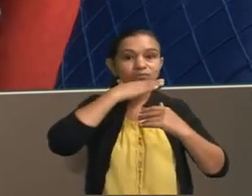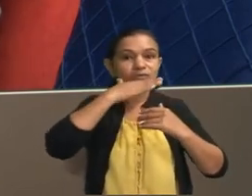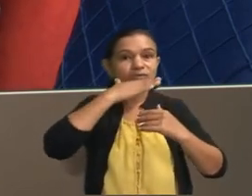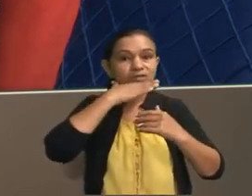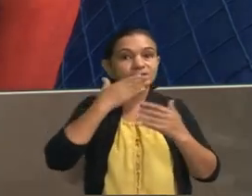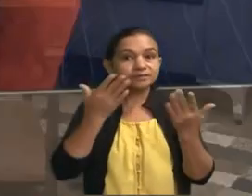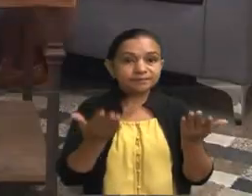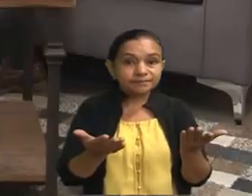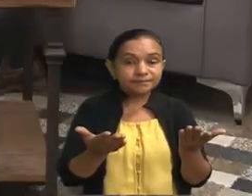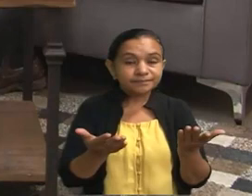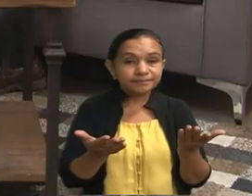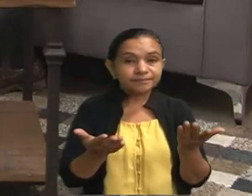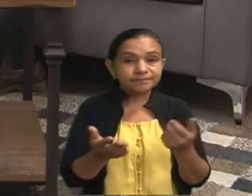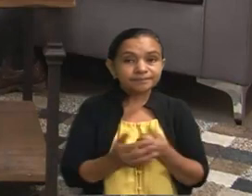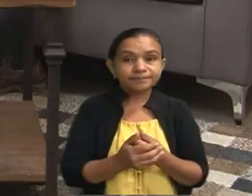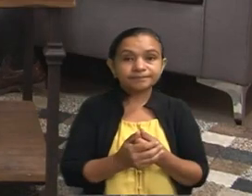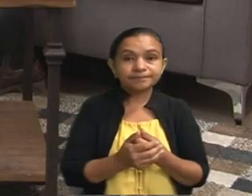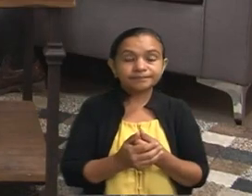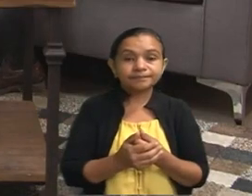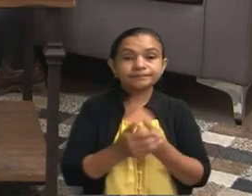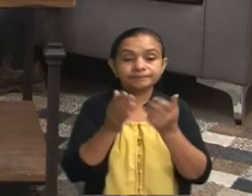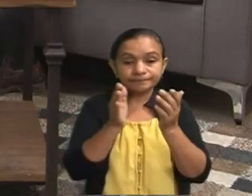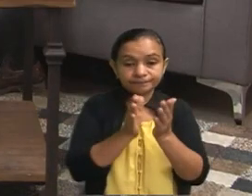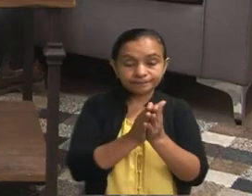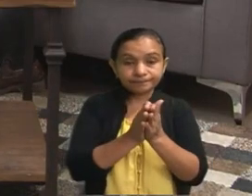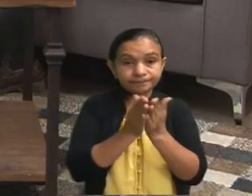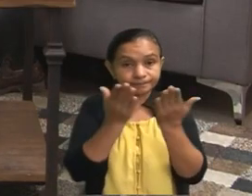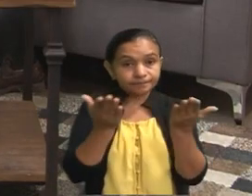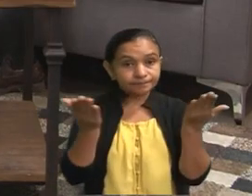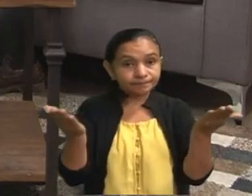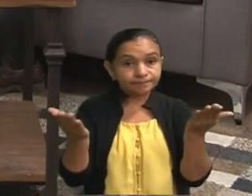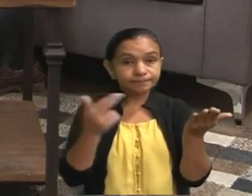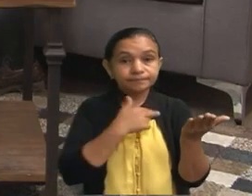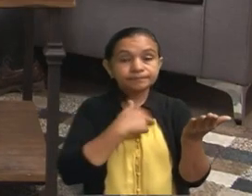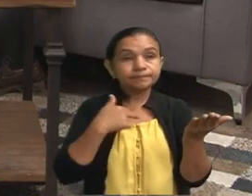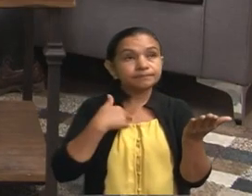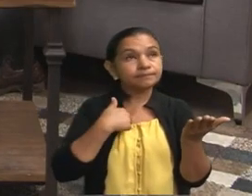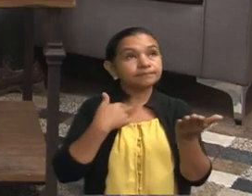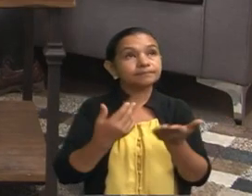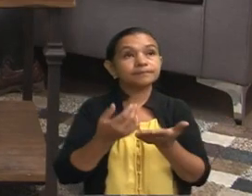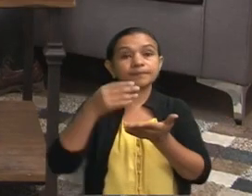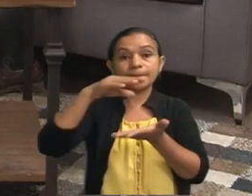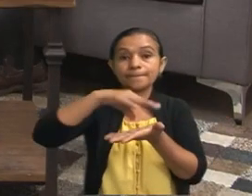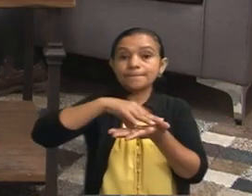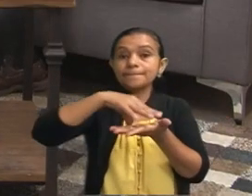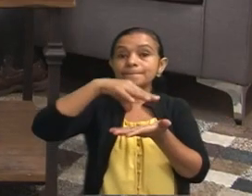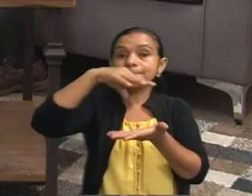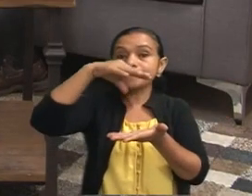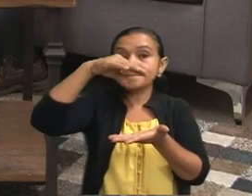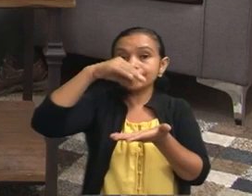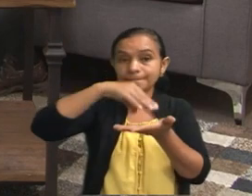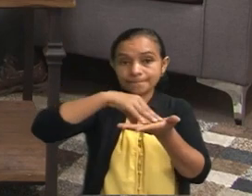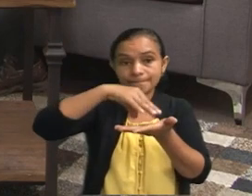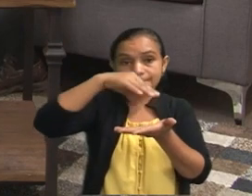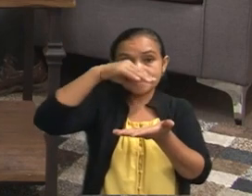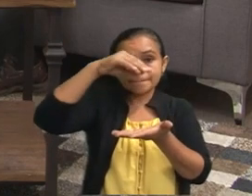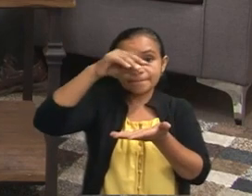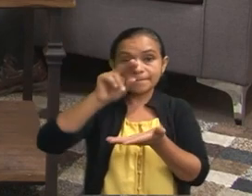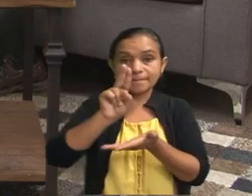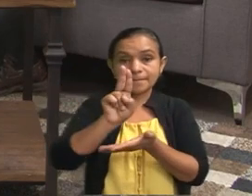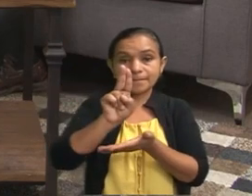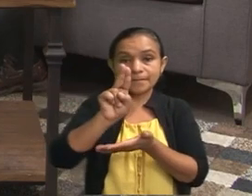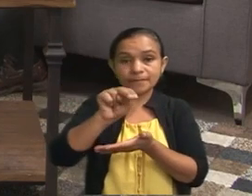Bueno, entonces, este manual lo mandamos a París, a la UNESCO.